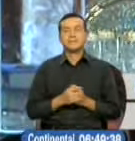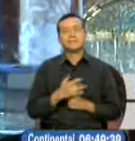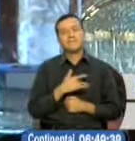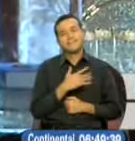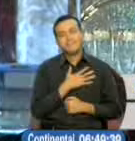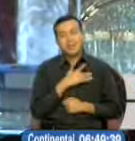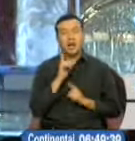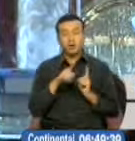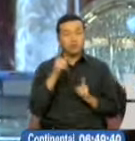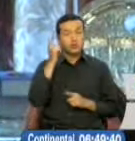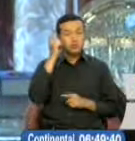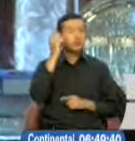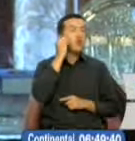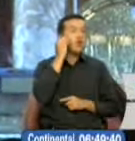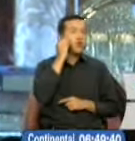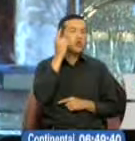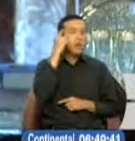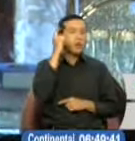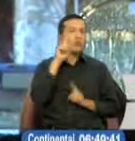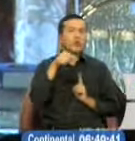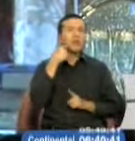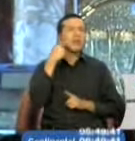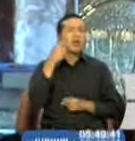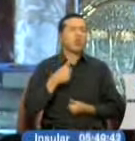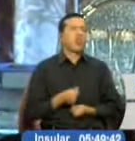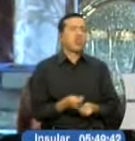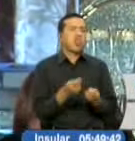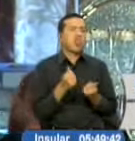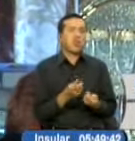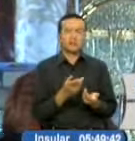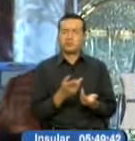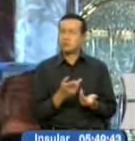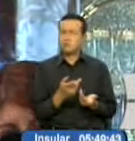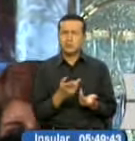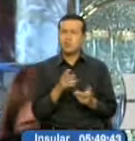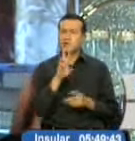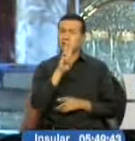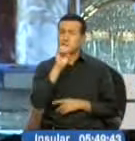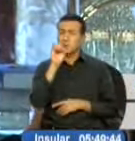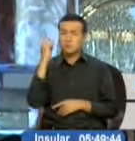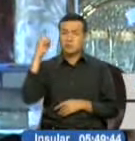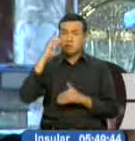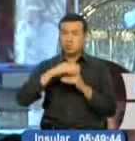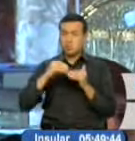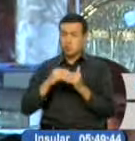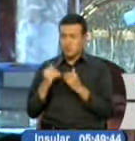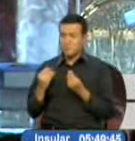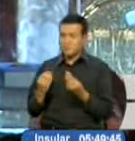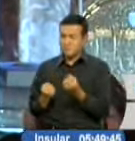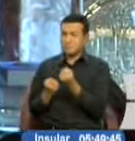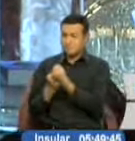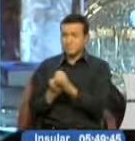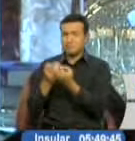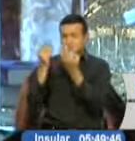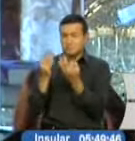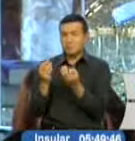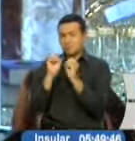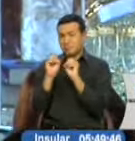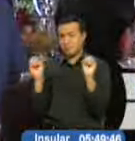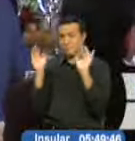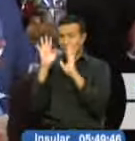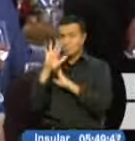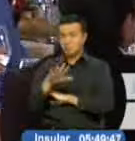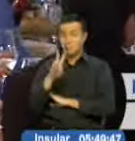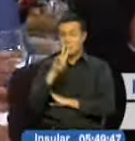arrogancia llama gasto público. Hemos invertido cerca de 600 millones de dólares para becar a cerca de 20.000